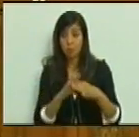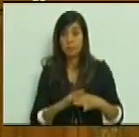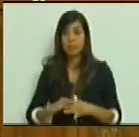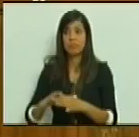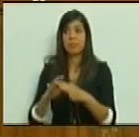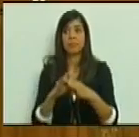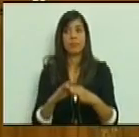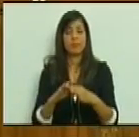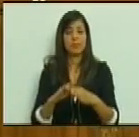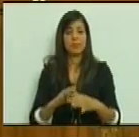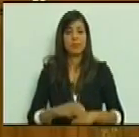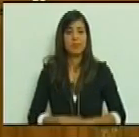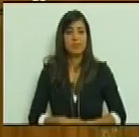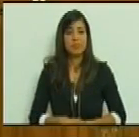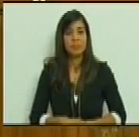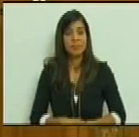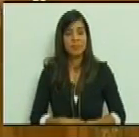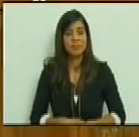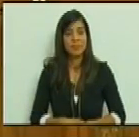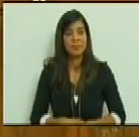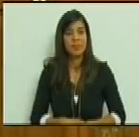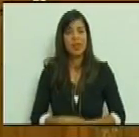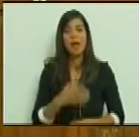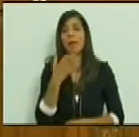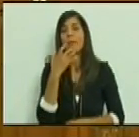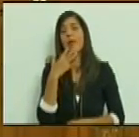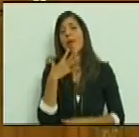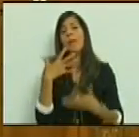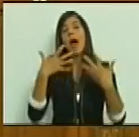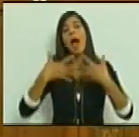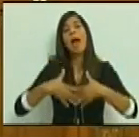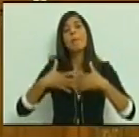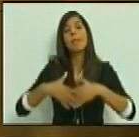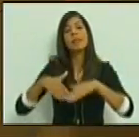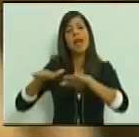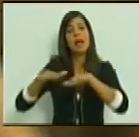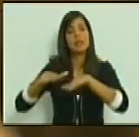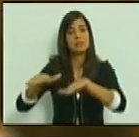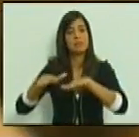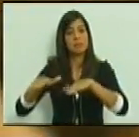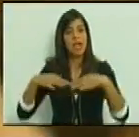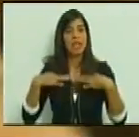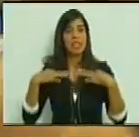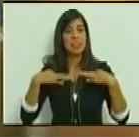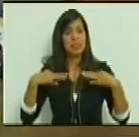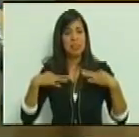seguridad tendrá. El caso de Telares del Orinoco es un ejemplo